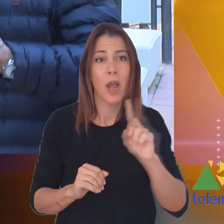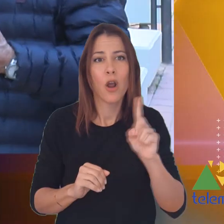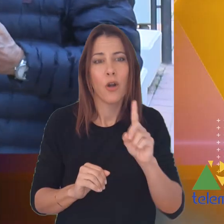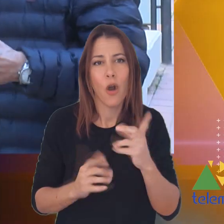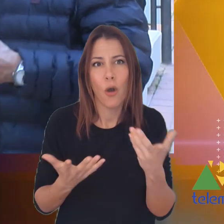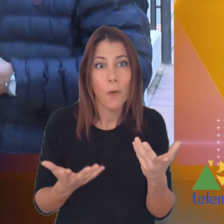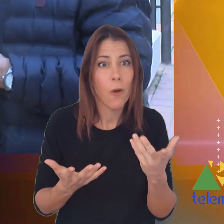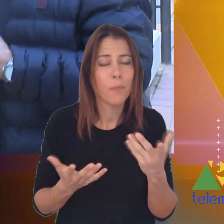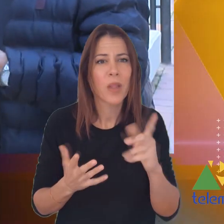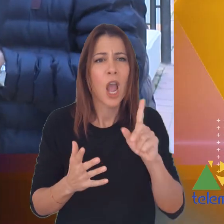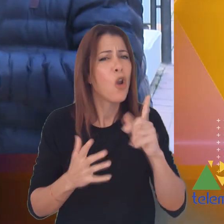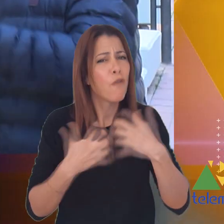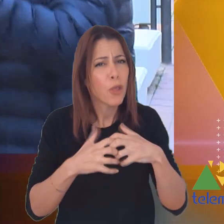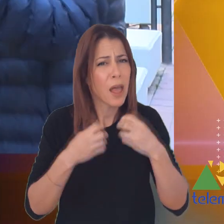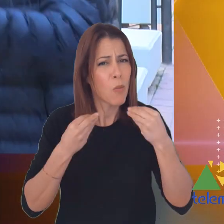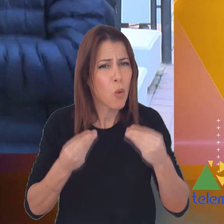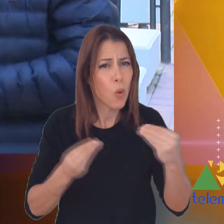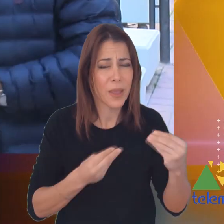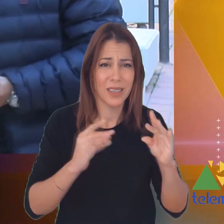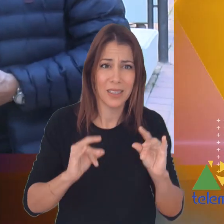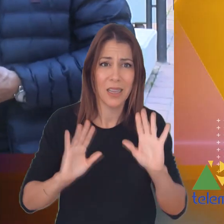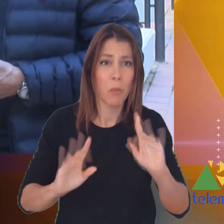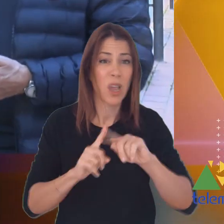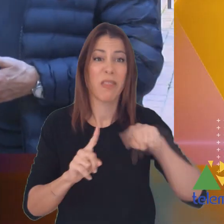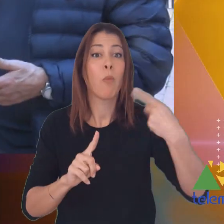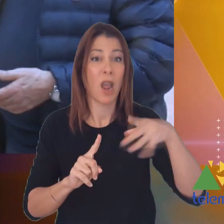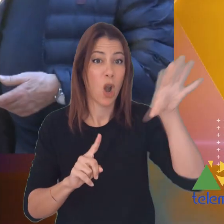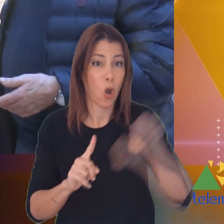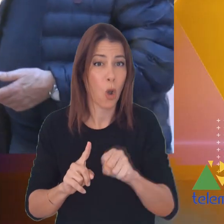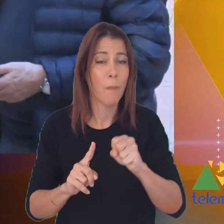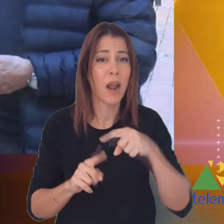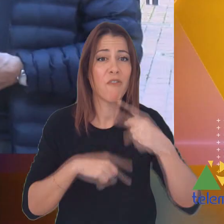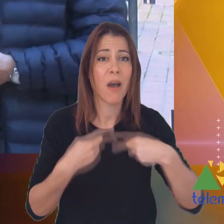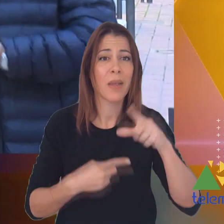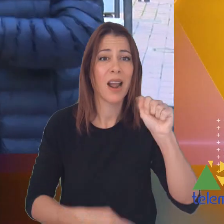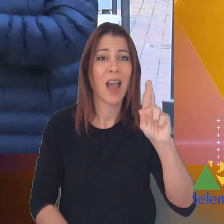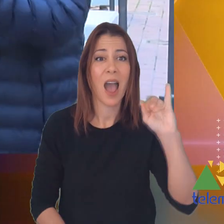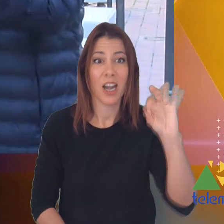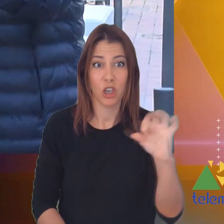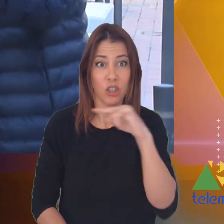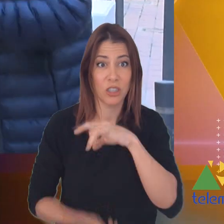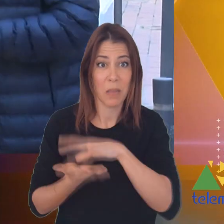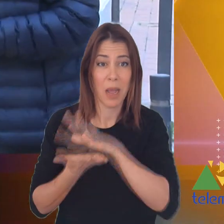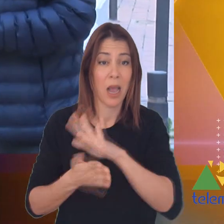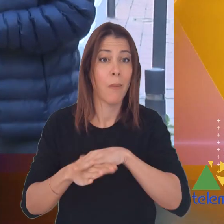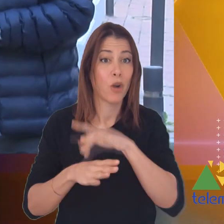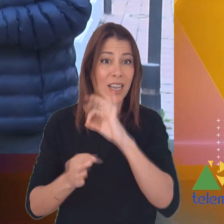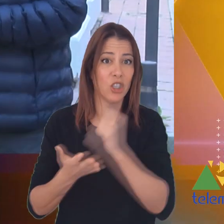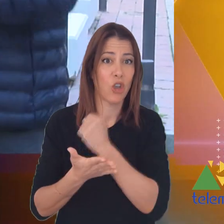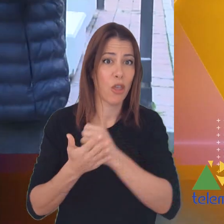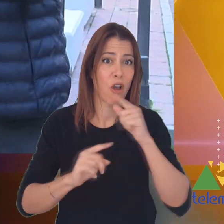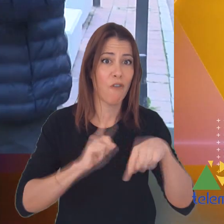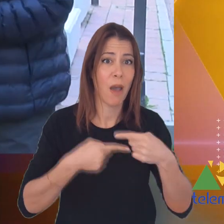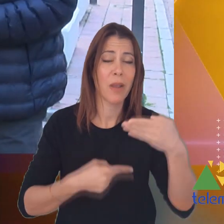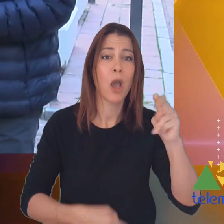funcionó demasiado bien, es decir, no funcionó demasiado bien, ese ingenio después lo compran los Larios, la familia Larios de Málaga, que además eran socios de la familia Burgos